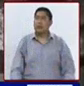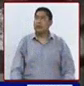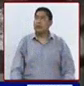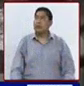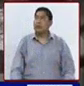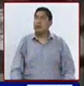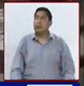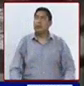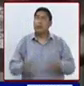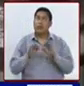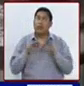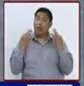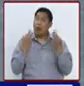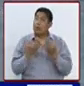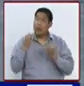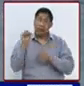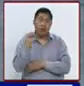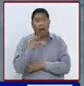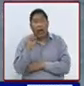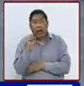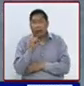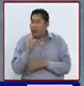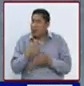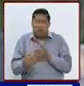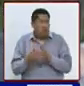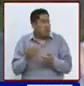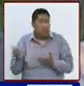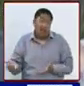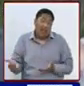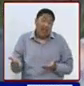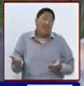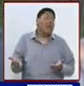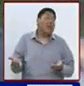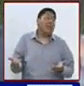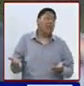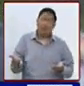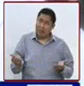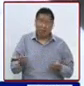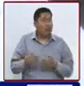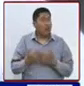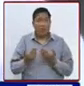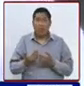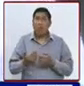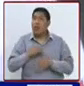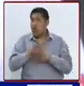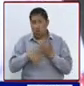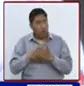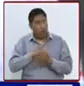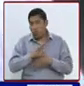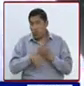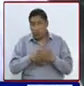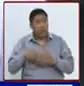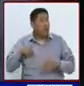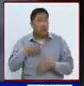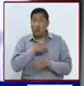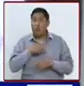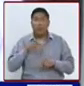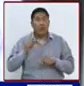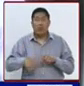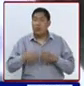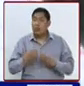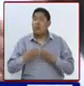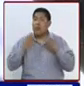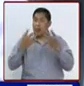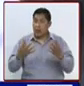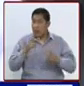De los familiares venían en sus movilidades, como podían, se podían trasladar, no verlos, los familiares. Con todo lo que nosotros teníamos o podíamos ofrecer